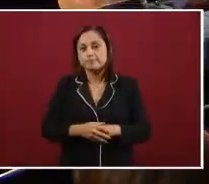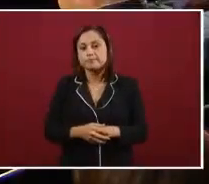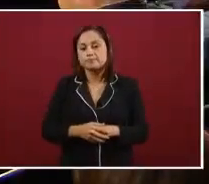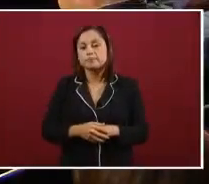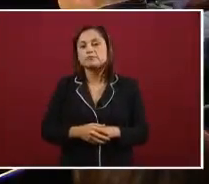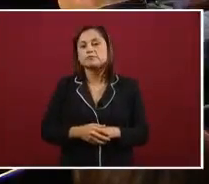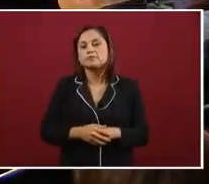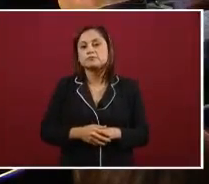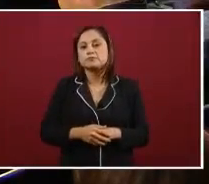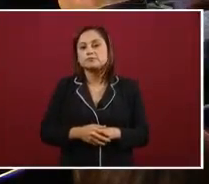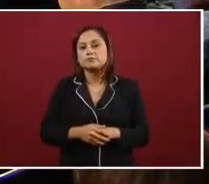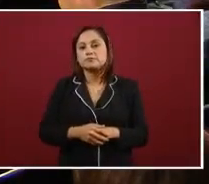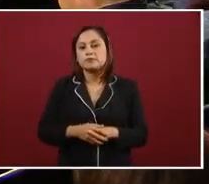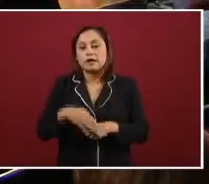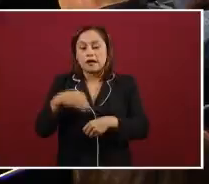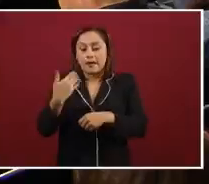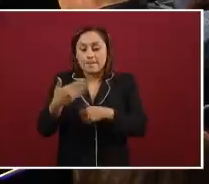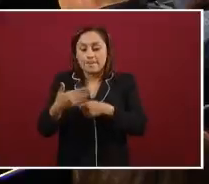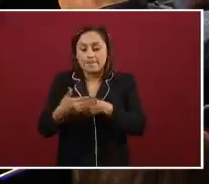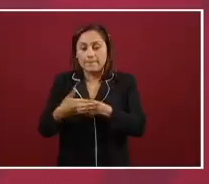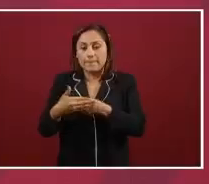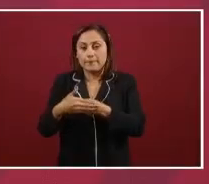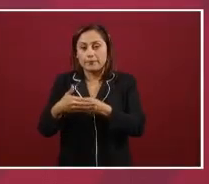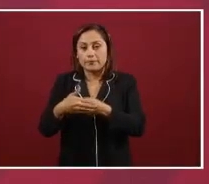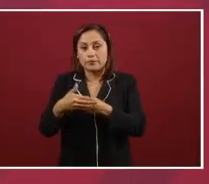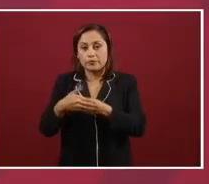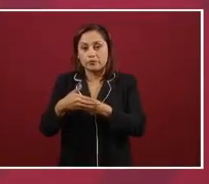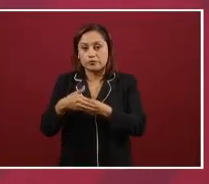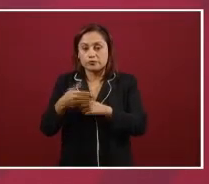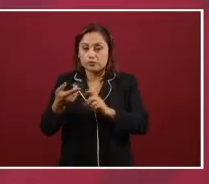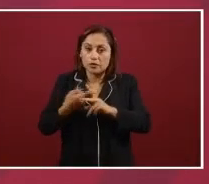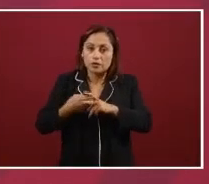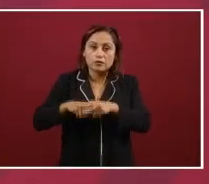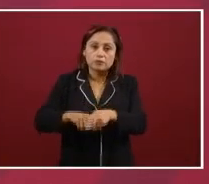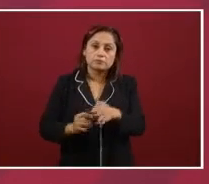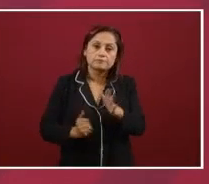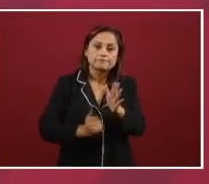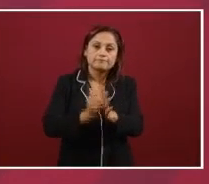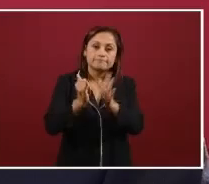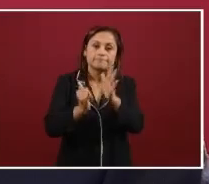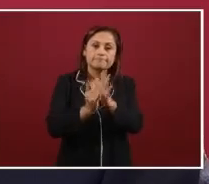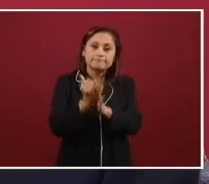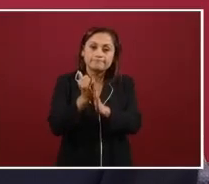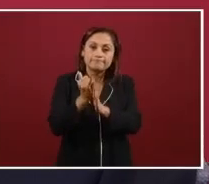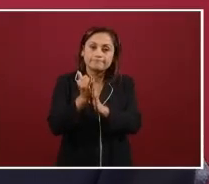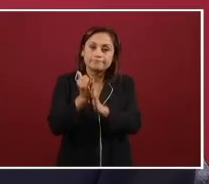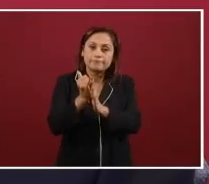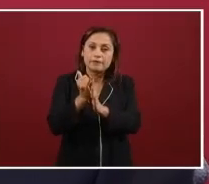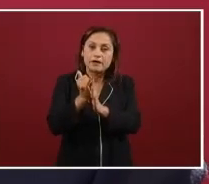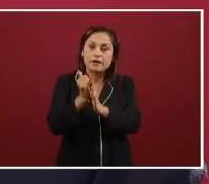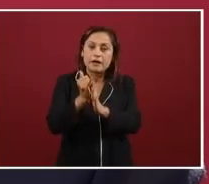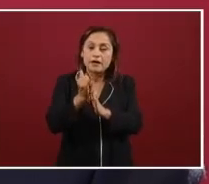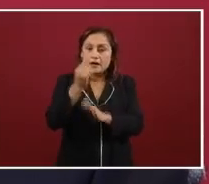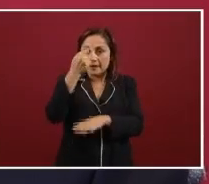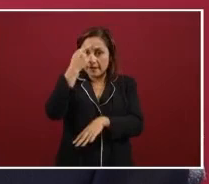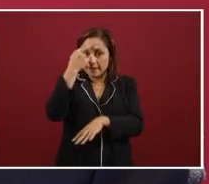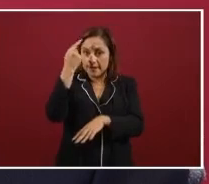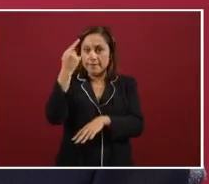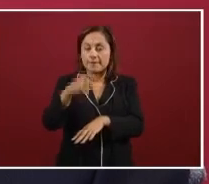está por iniciar la construcción de instalaciones de la Guardia Nacional en todo el